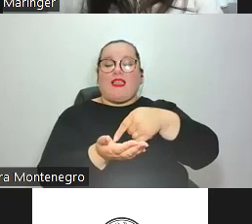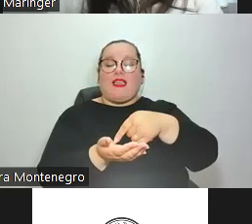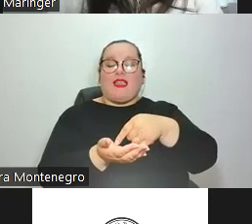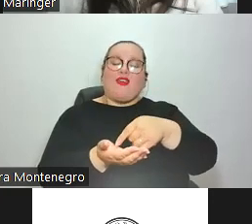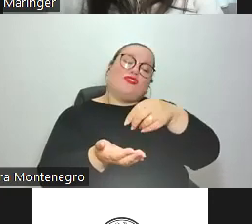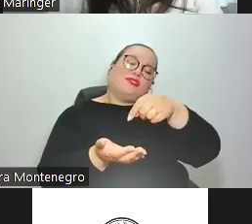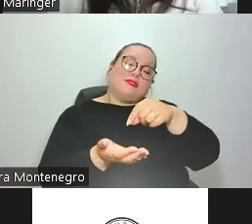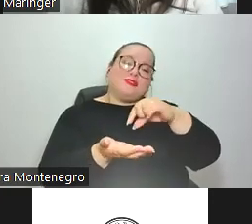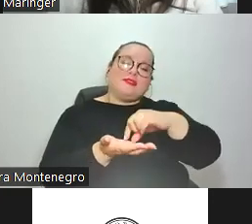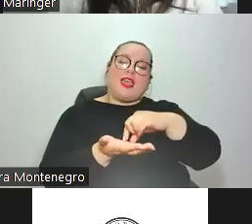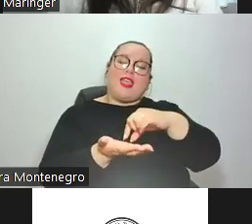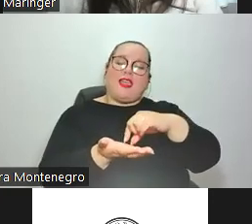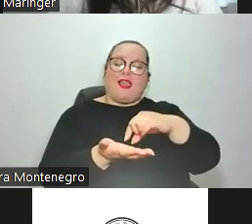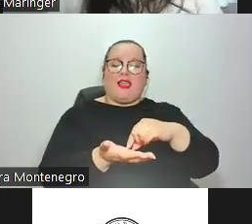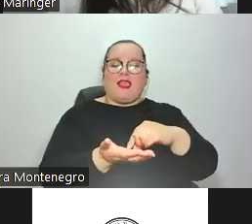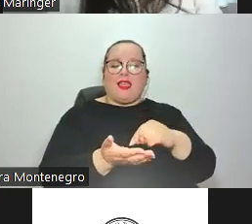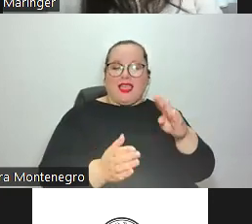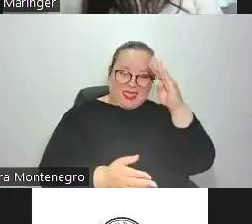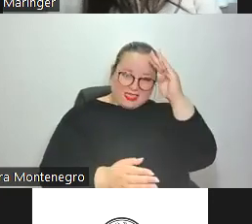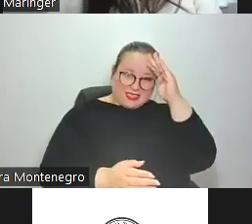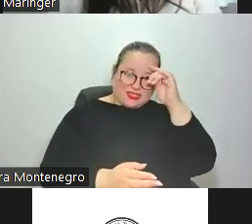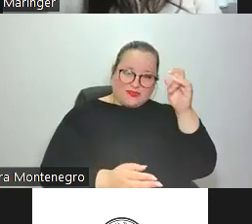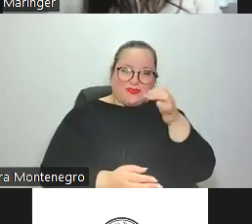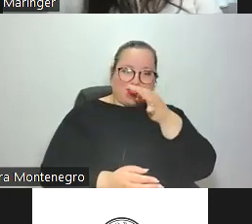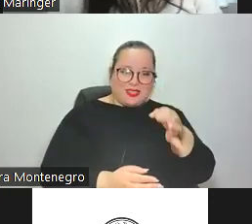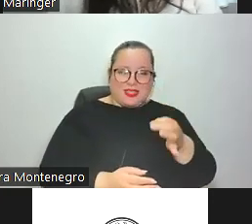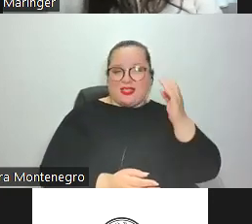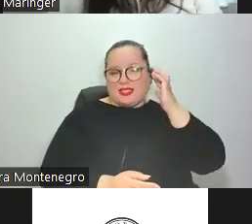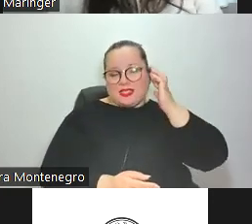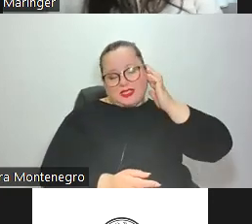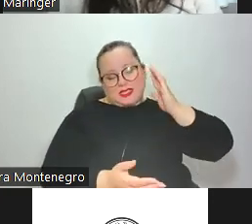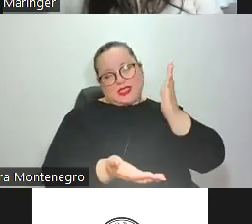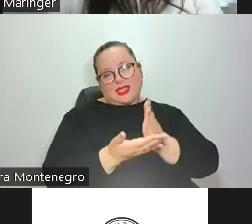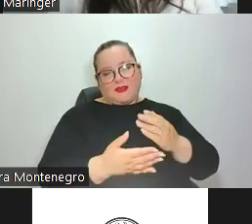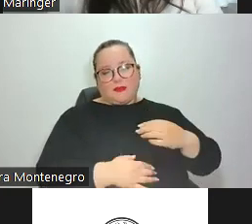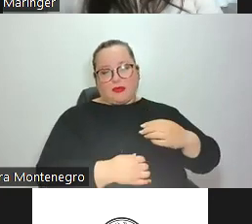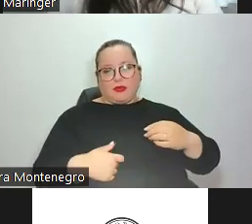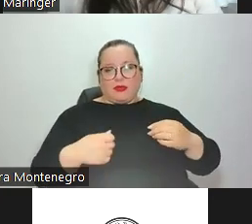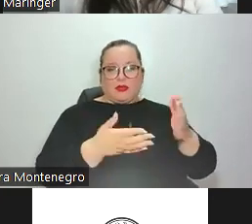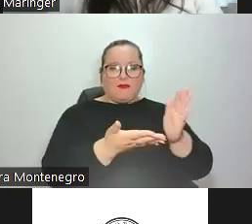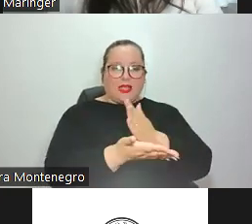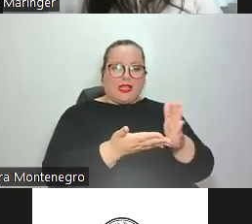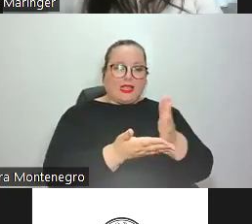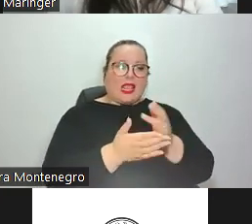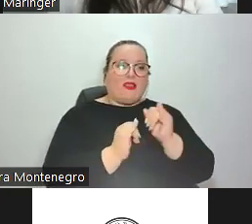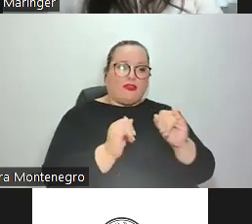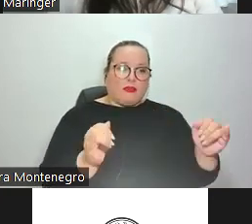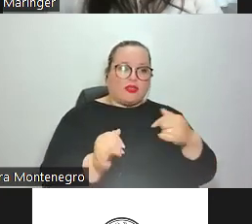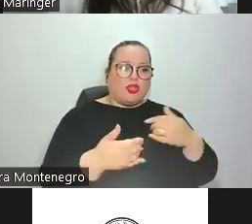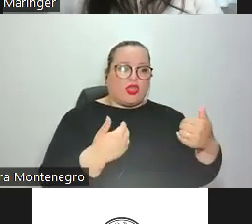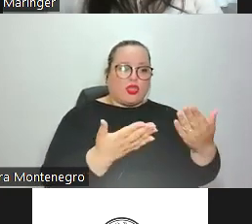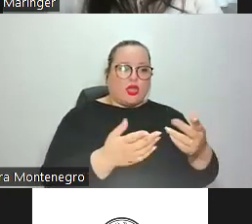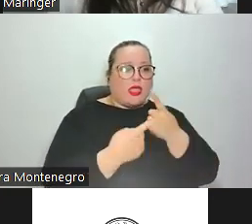mucho. Y dice Juan Ceballos, hay que filtrar la información que entregamos en una entrevista. Fundamental, así que los vamos a esperar ahí